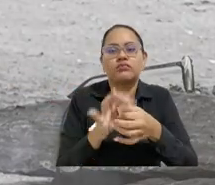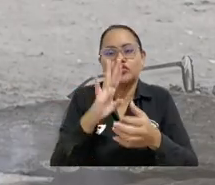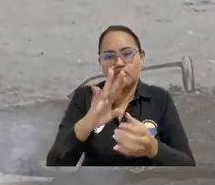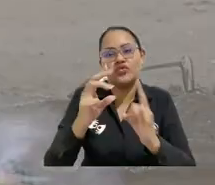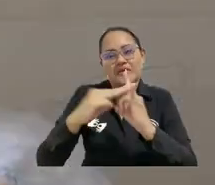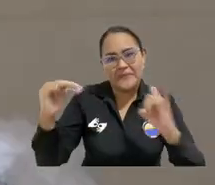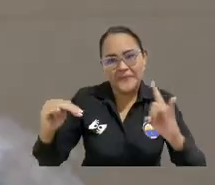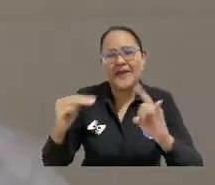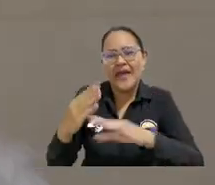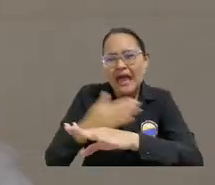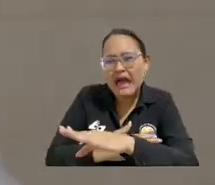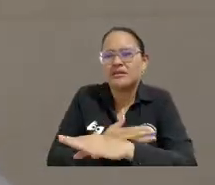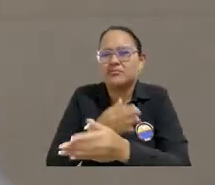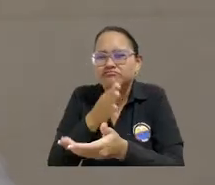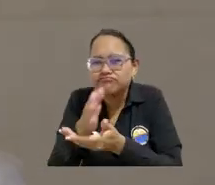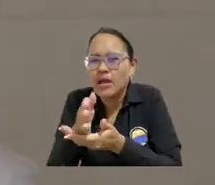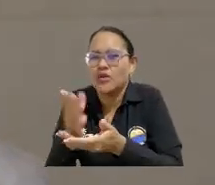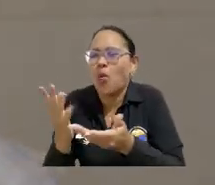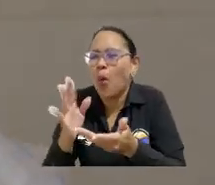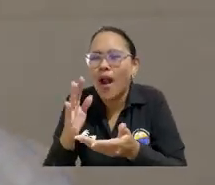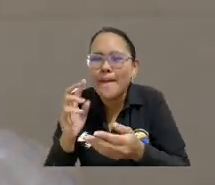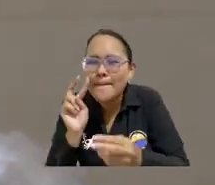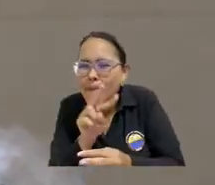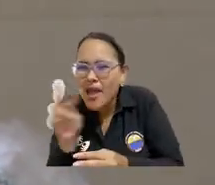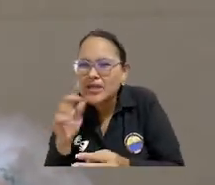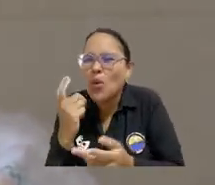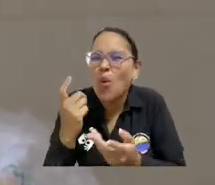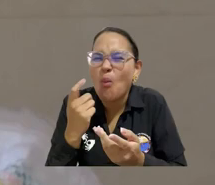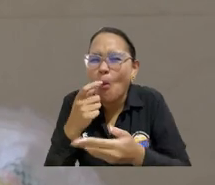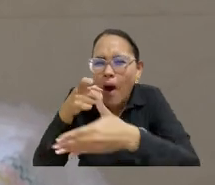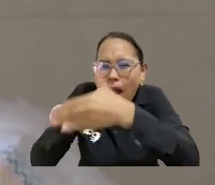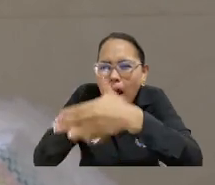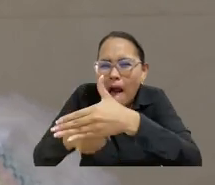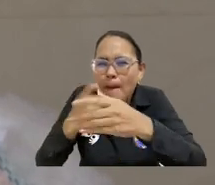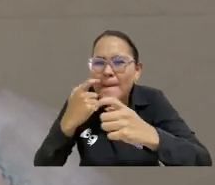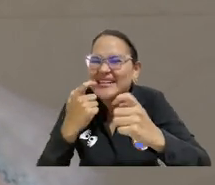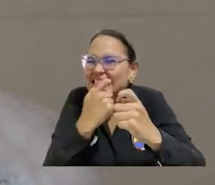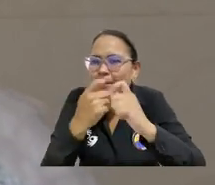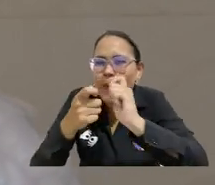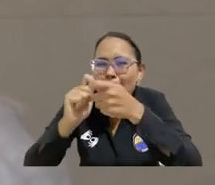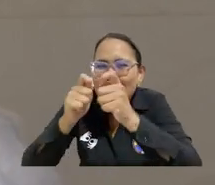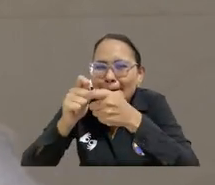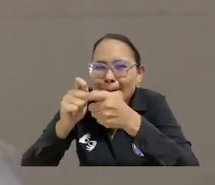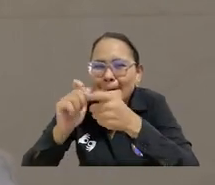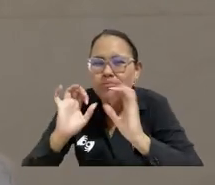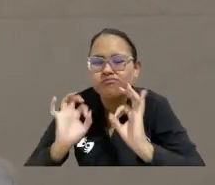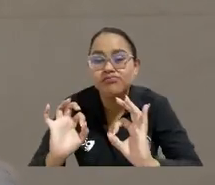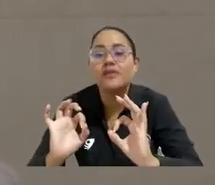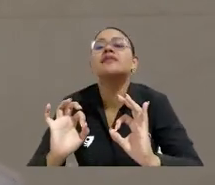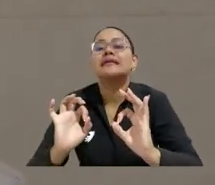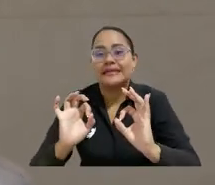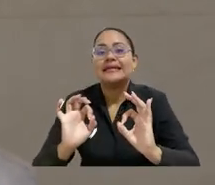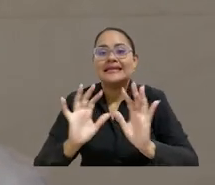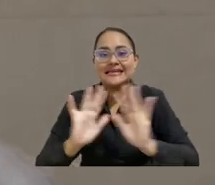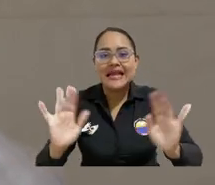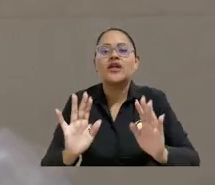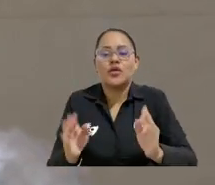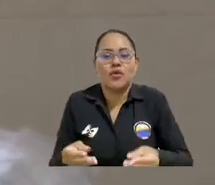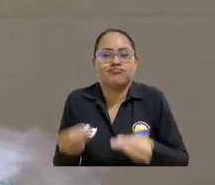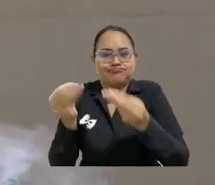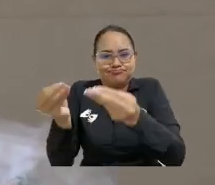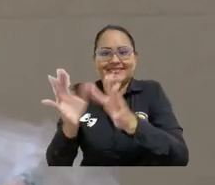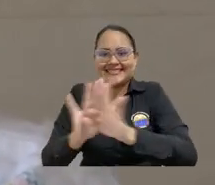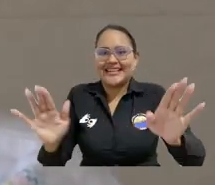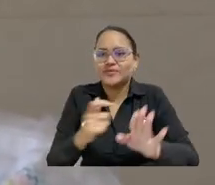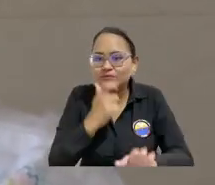pues hizo la prueba del enfilado. En muchos pacientes pues se corrigió lo que se tenía que hacer y por último, digamos que fue